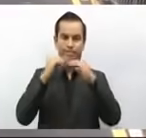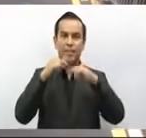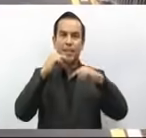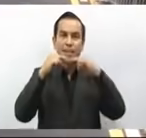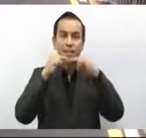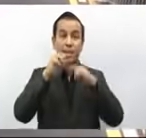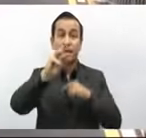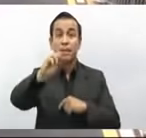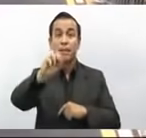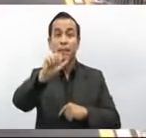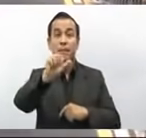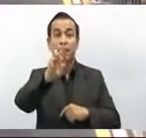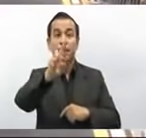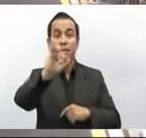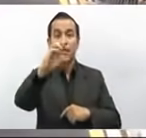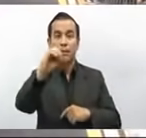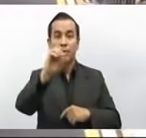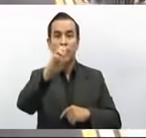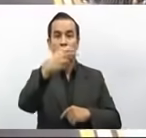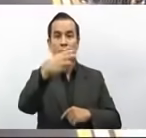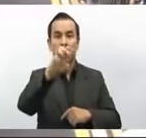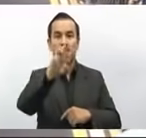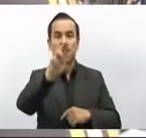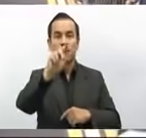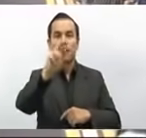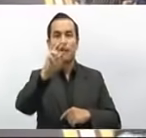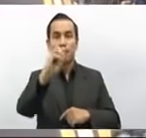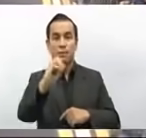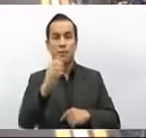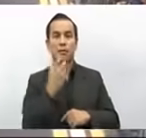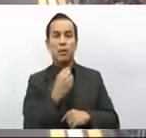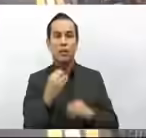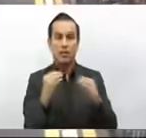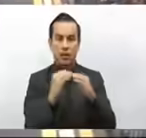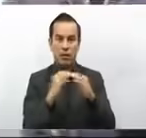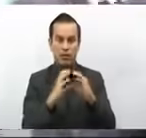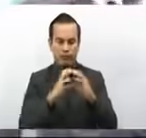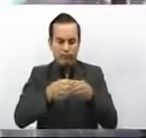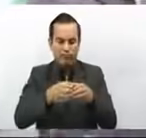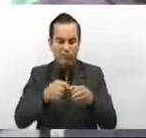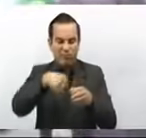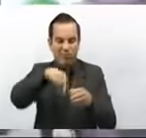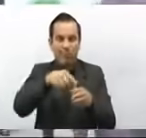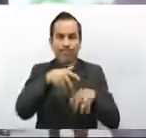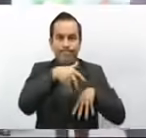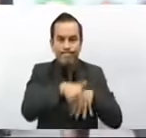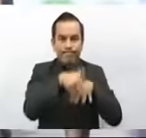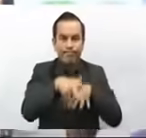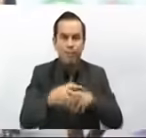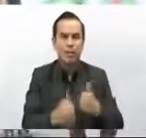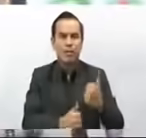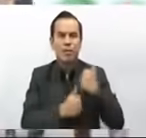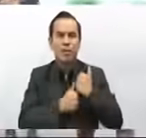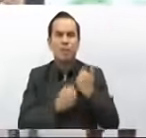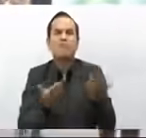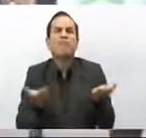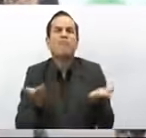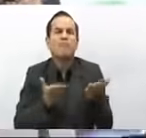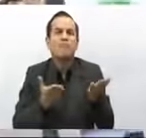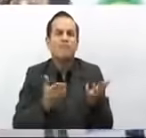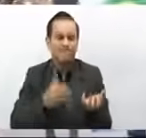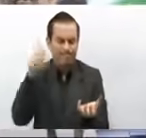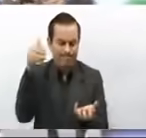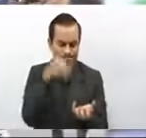Mario Ernesto Argueta Vázquez, acompañado de su Estado Mayor. Estos soldados con mucha disciplina, formados con